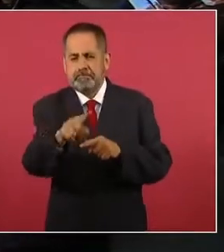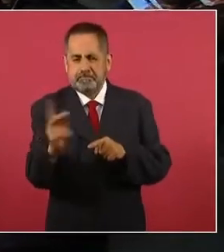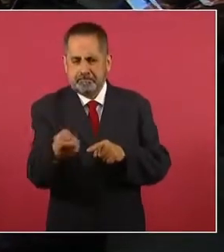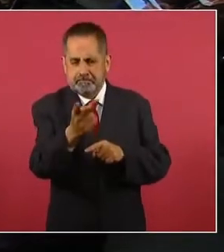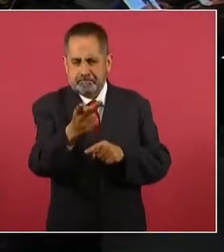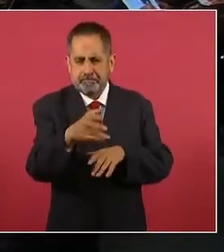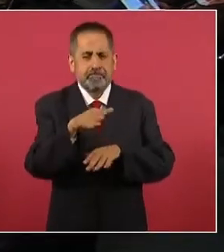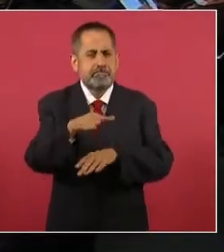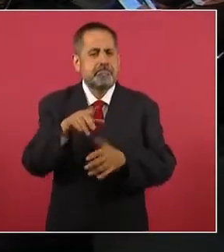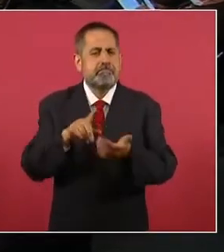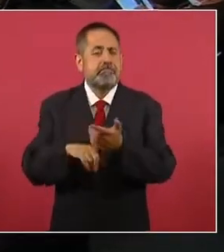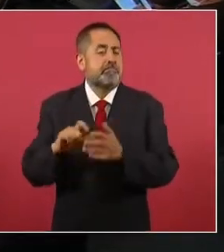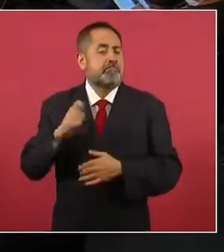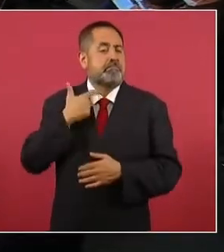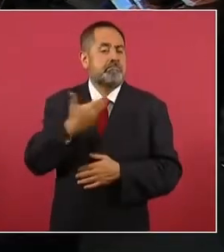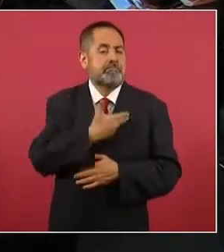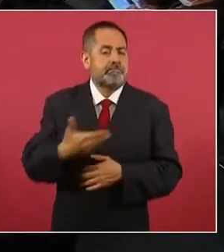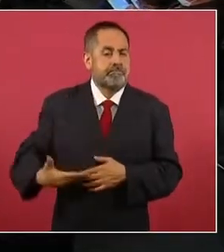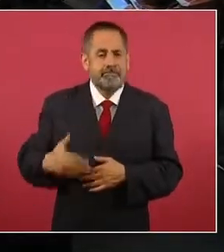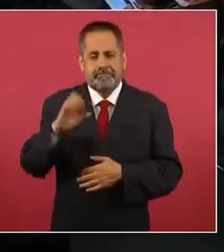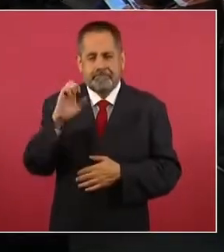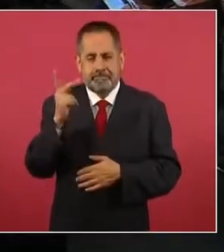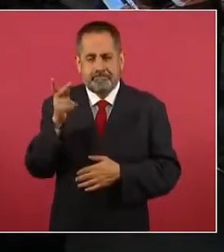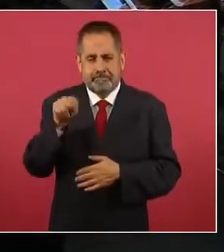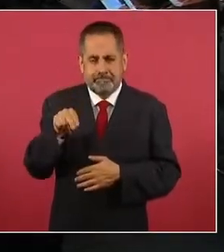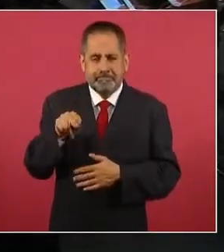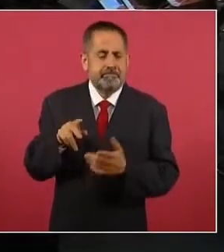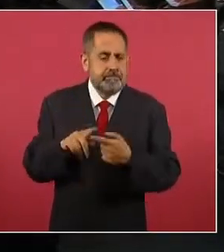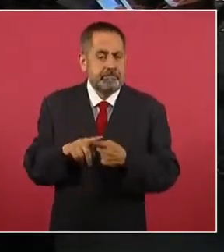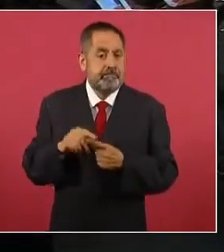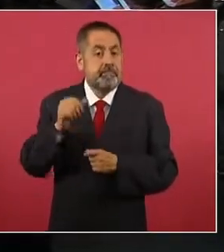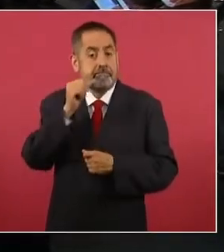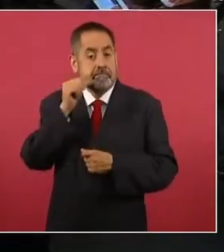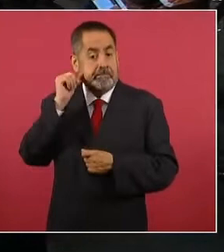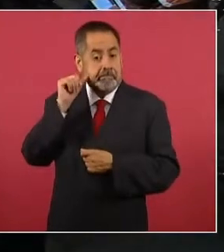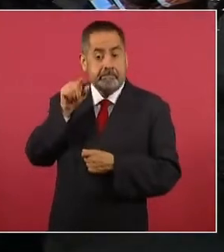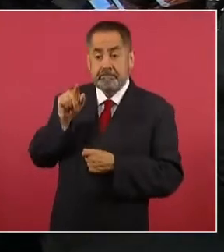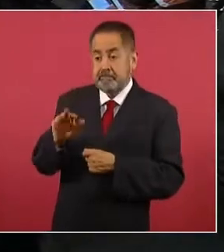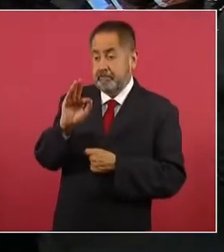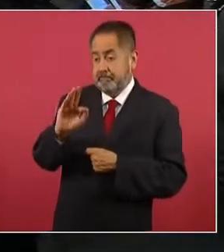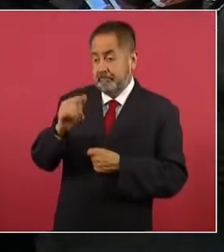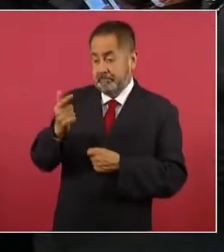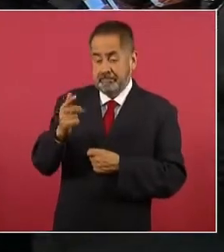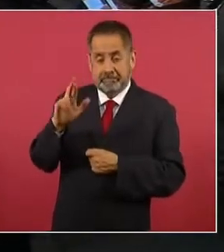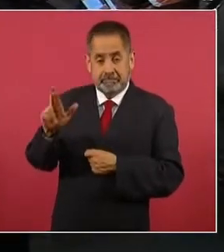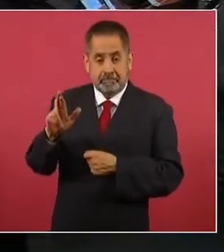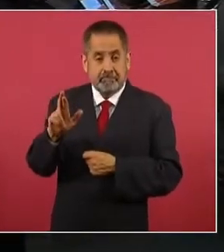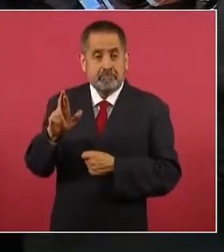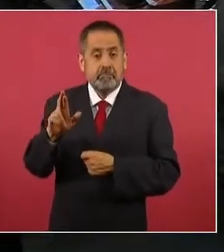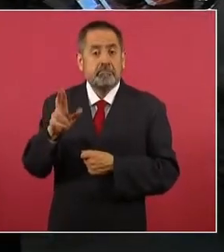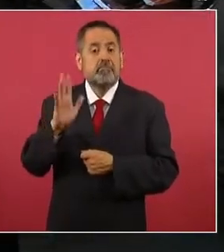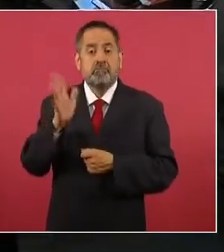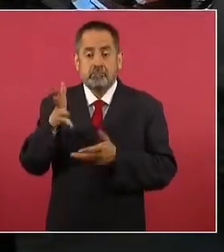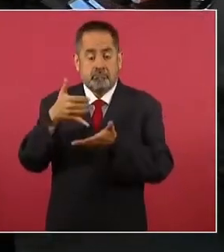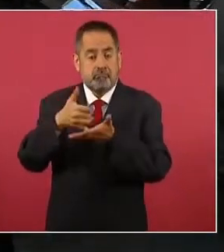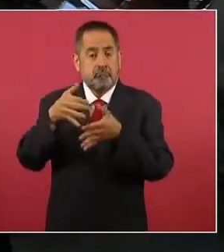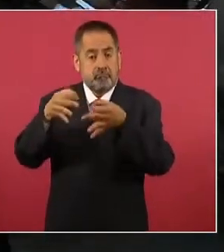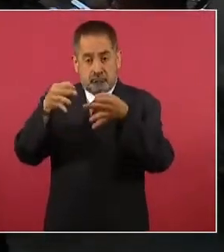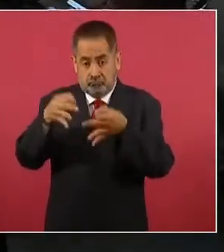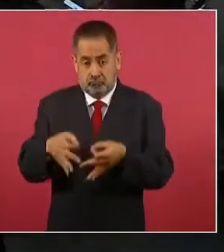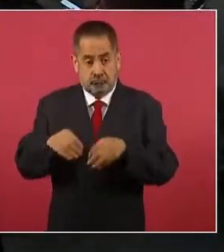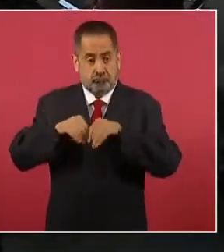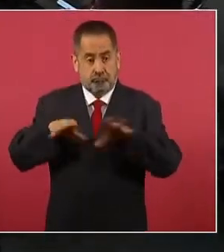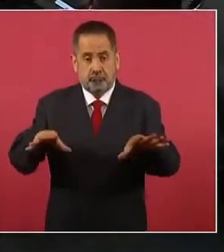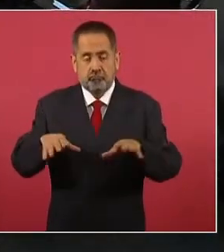tema del expresidente Enrique Peña Nieto. El día de ayer la Fiscalía General de la República hace oficial que ya están